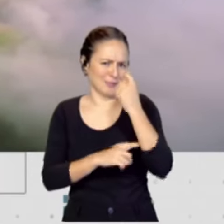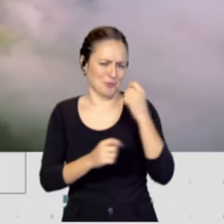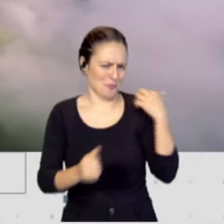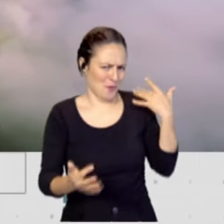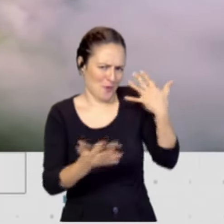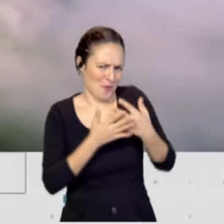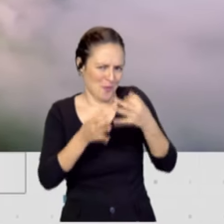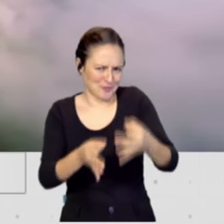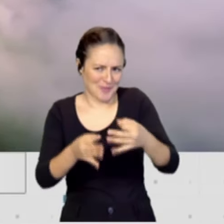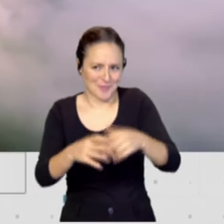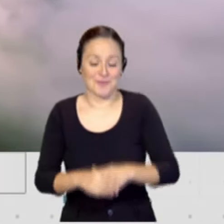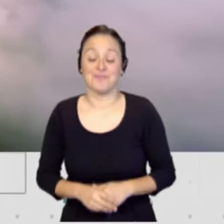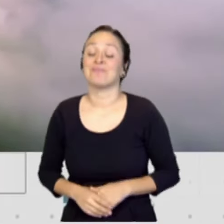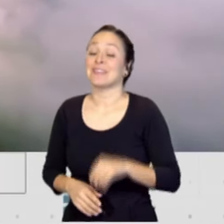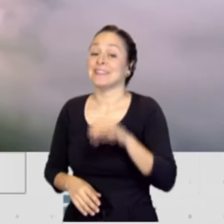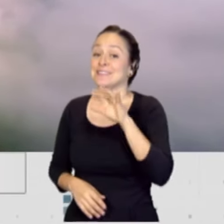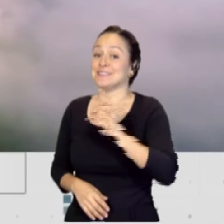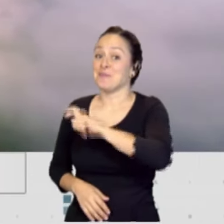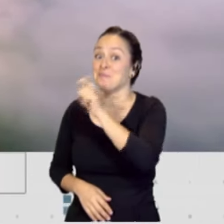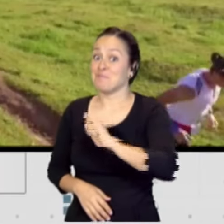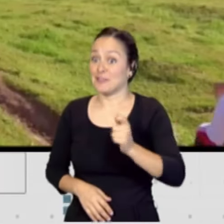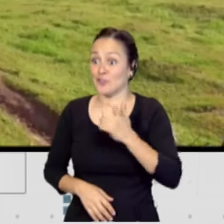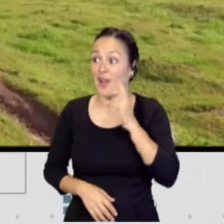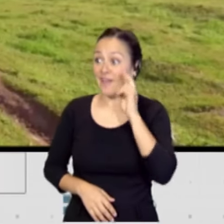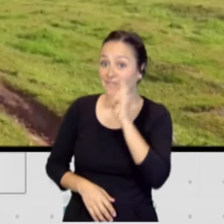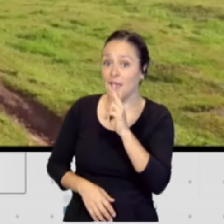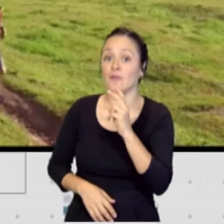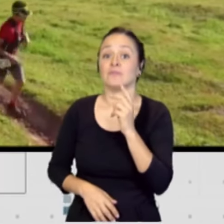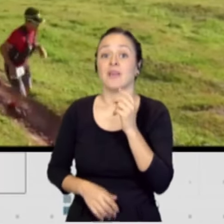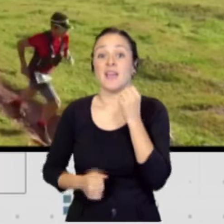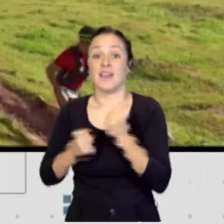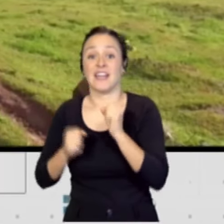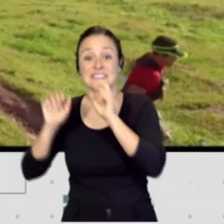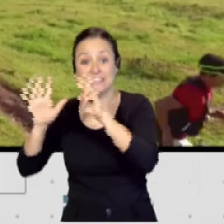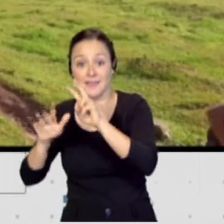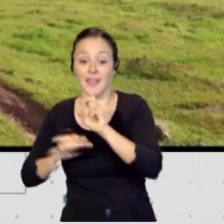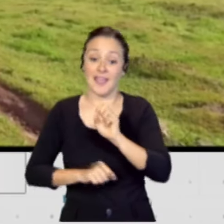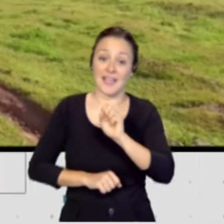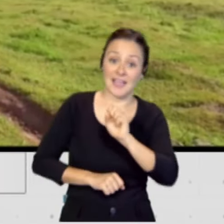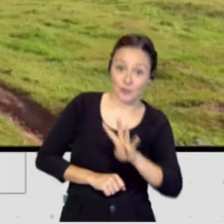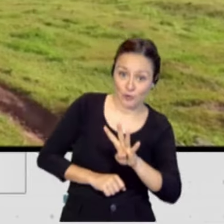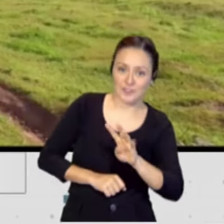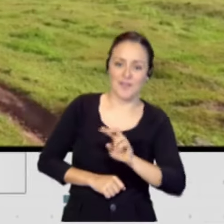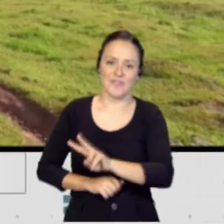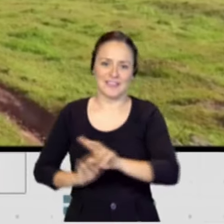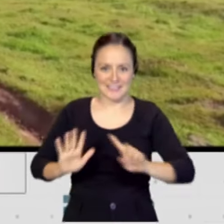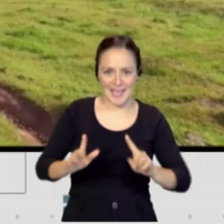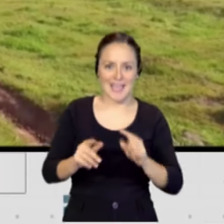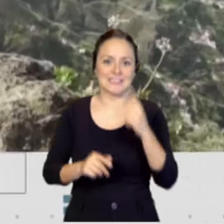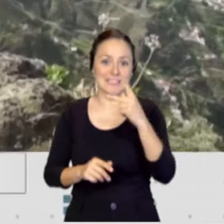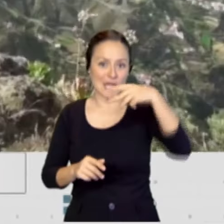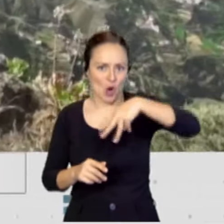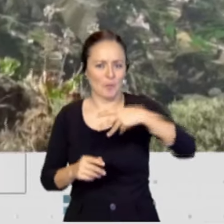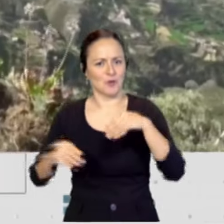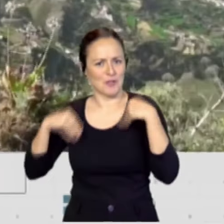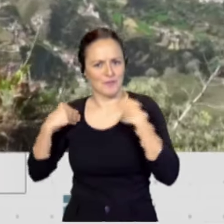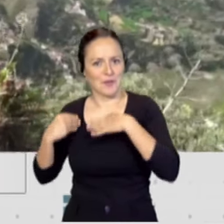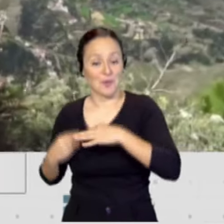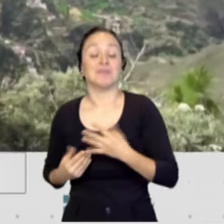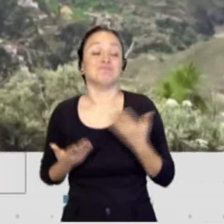estén van a poder disfrutar de esas carreras de 7 14 y 26 km Alfredo sí este año incluimos